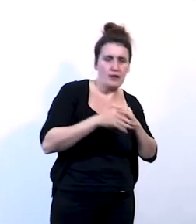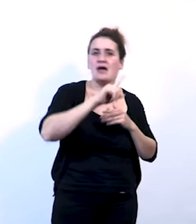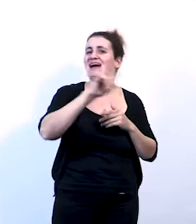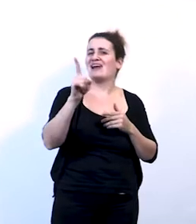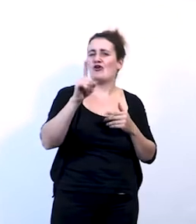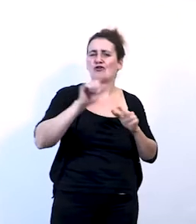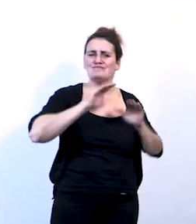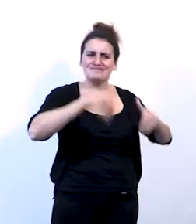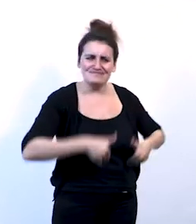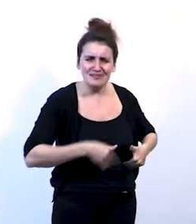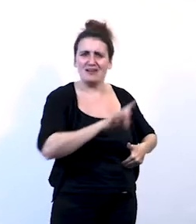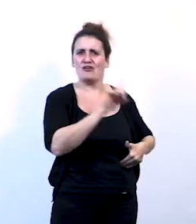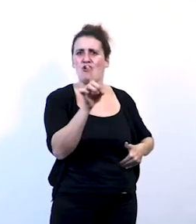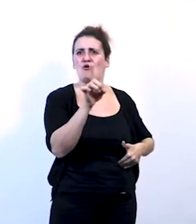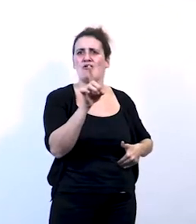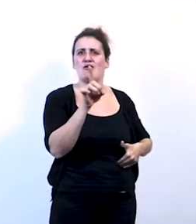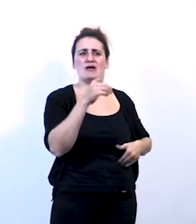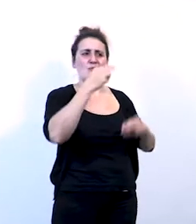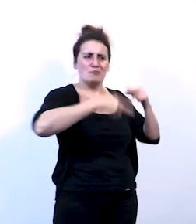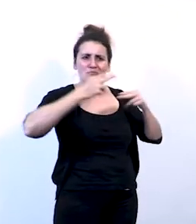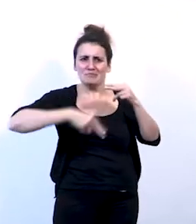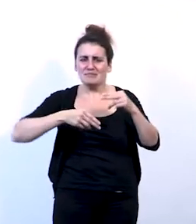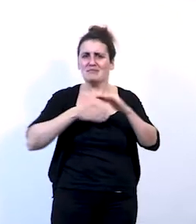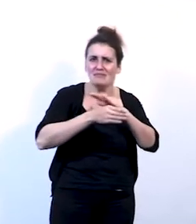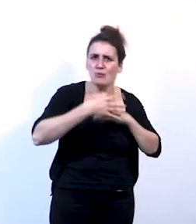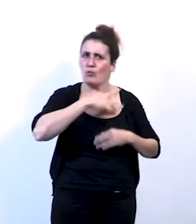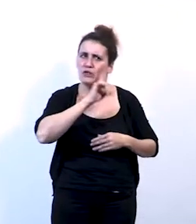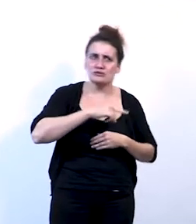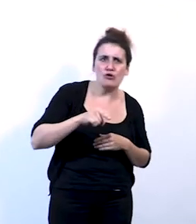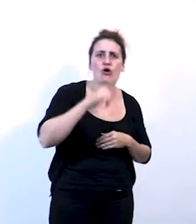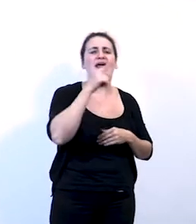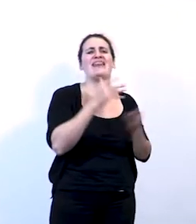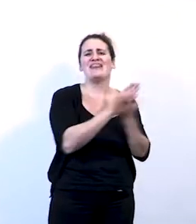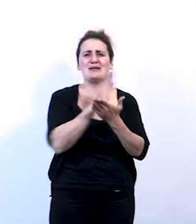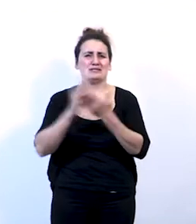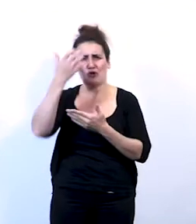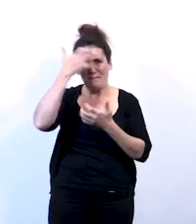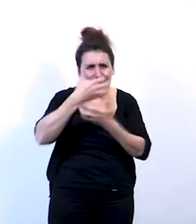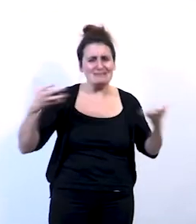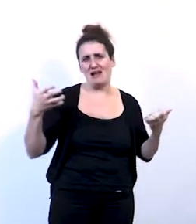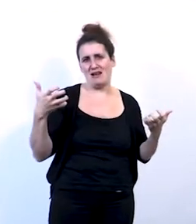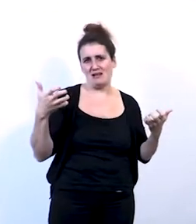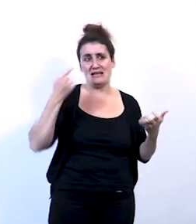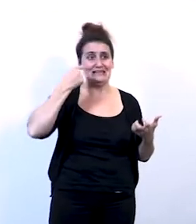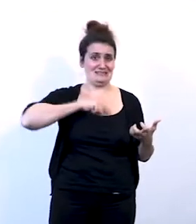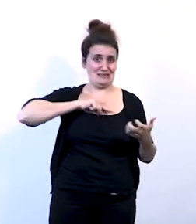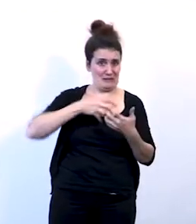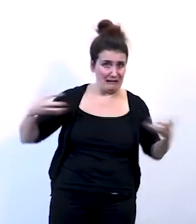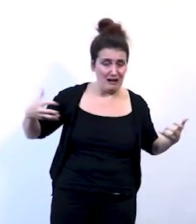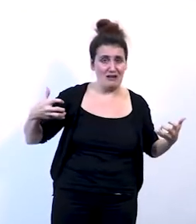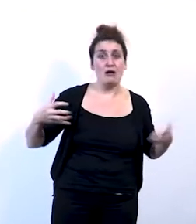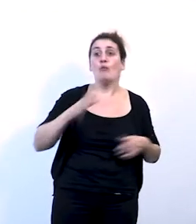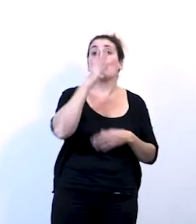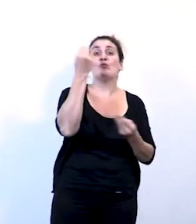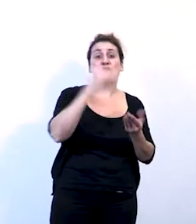que no se conviertan en puntos de chequeos y división mental y sentimental. Porque